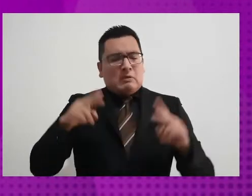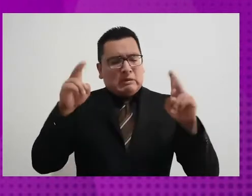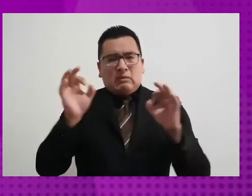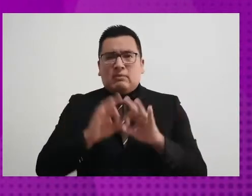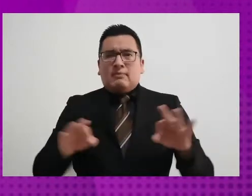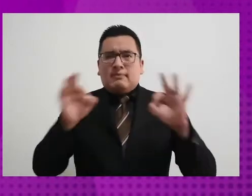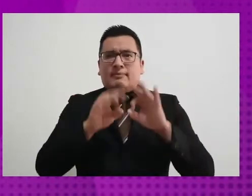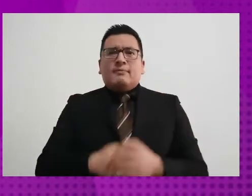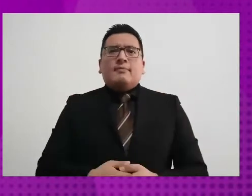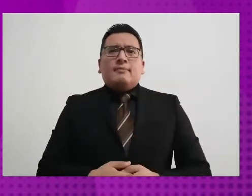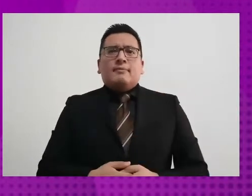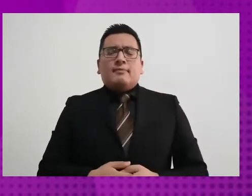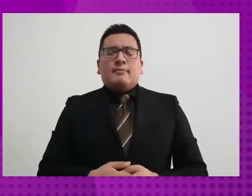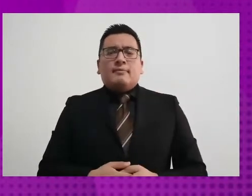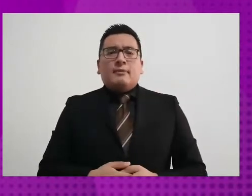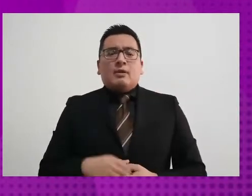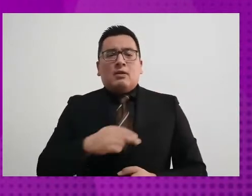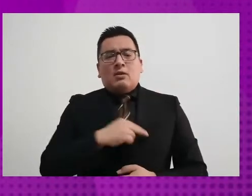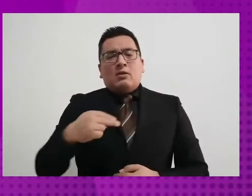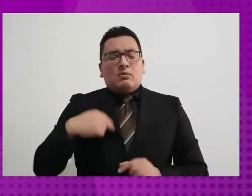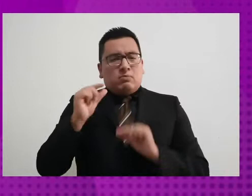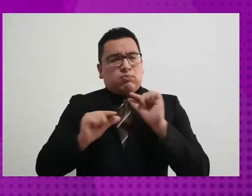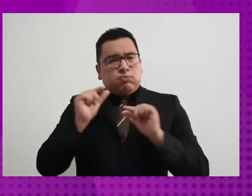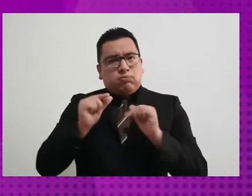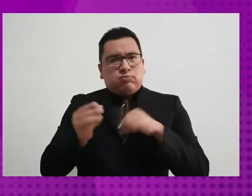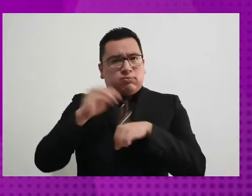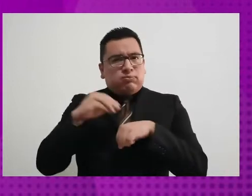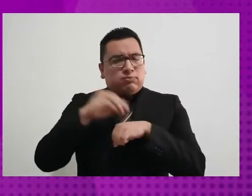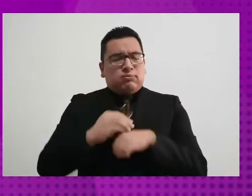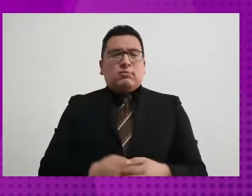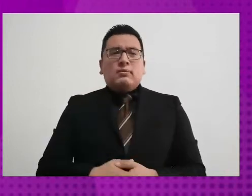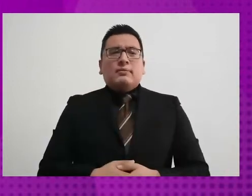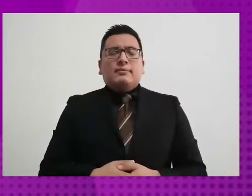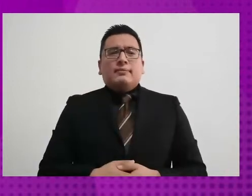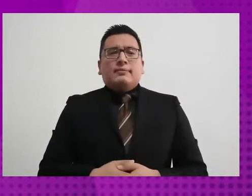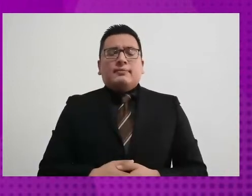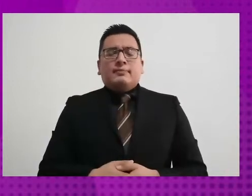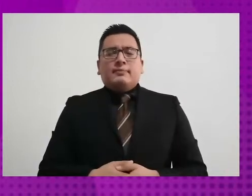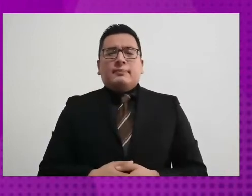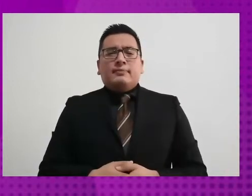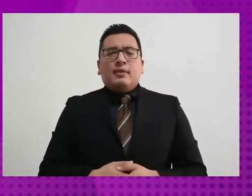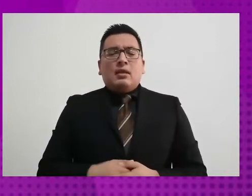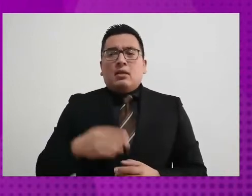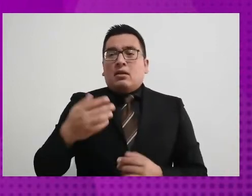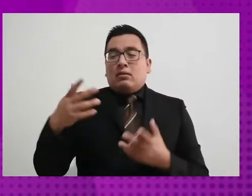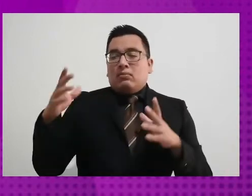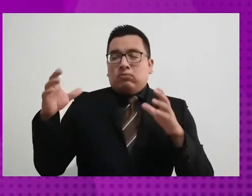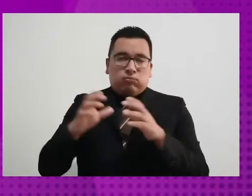muy importante y que pues empezamos a construir también a partir de decisiones jurisdiccionales cuando estaba en la sala